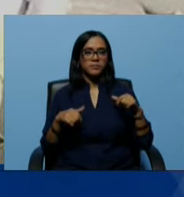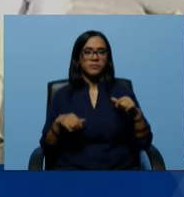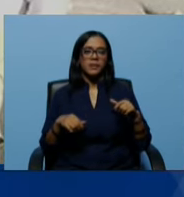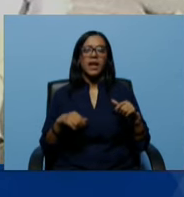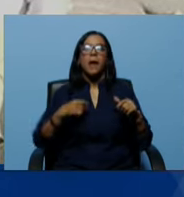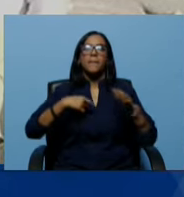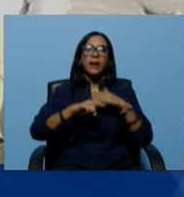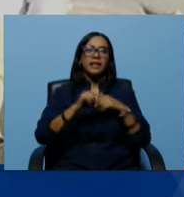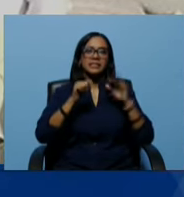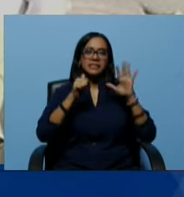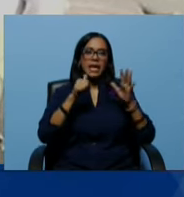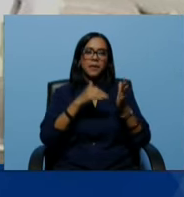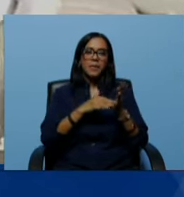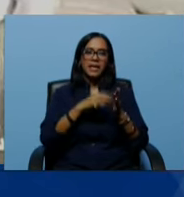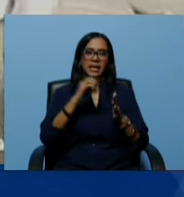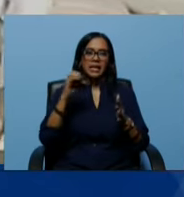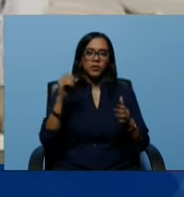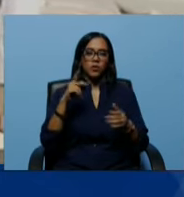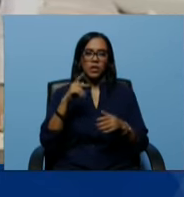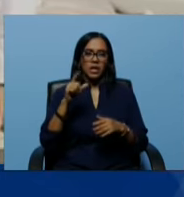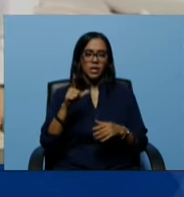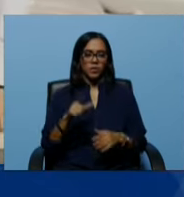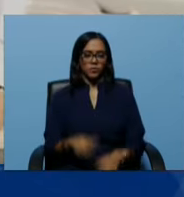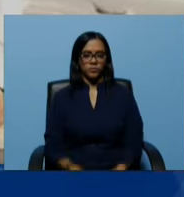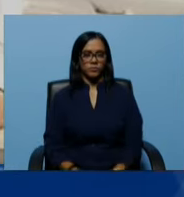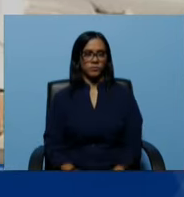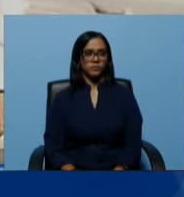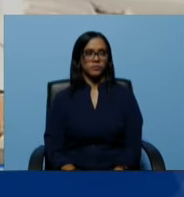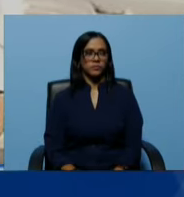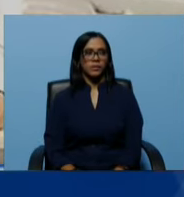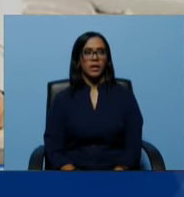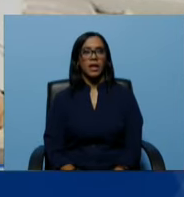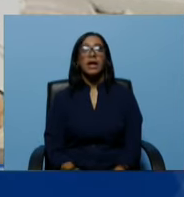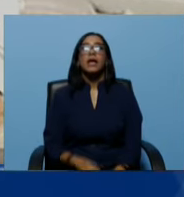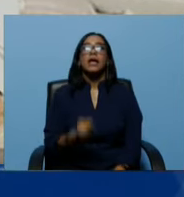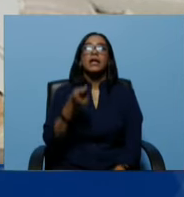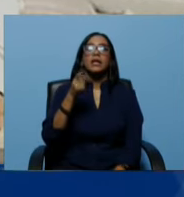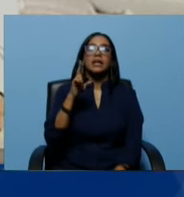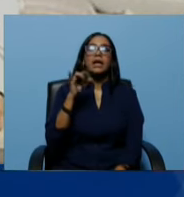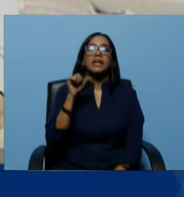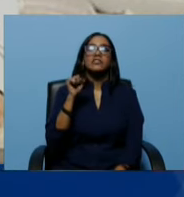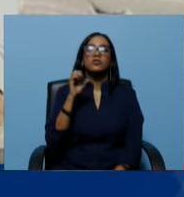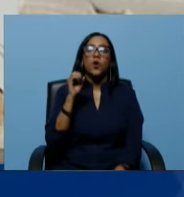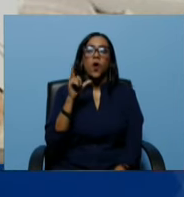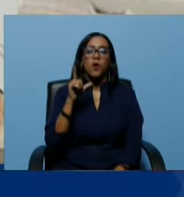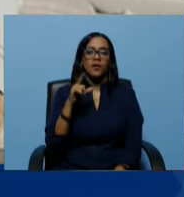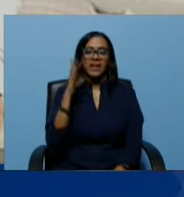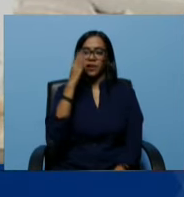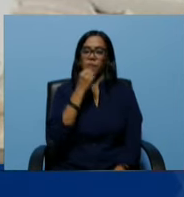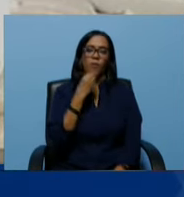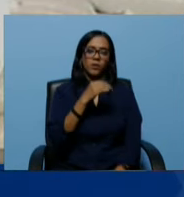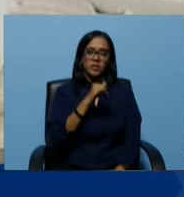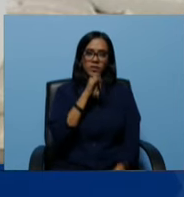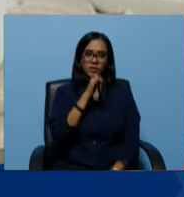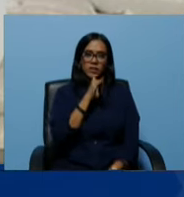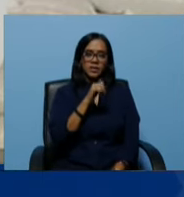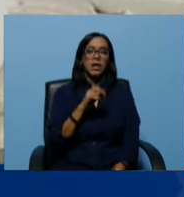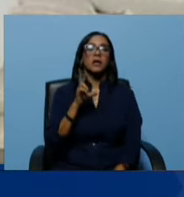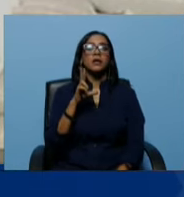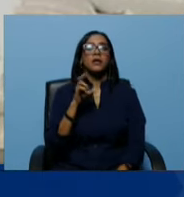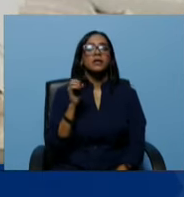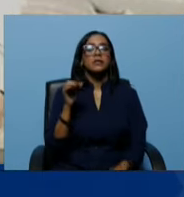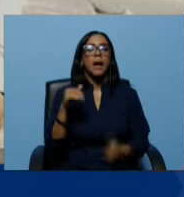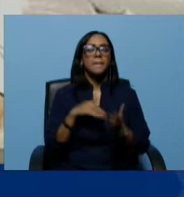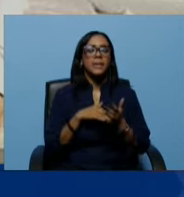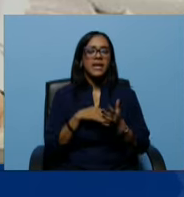en 6.500 kilos, hermano presidente. El girasol, hermosa noticia, 30.000